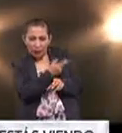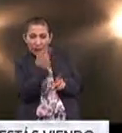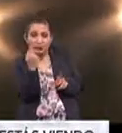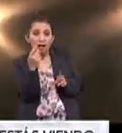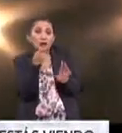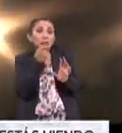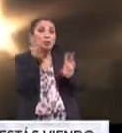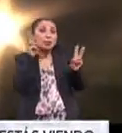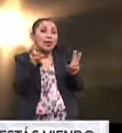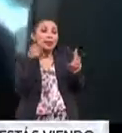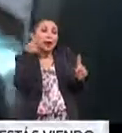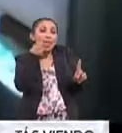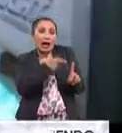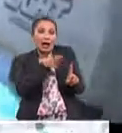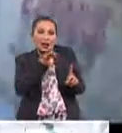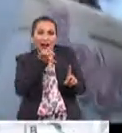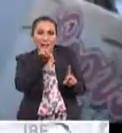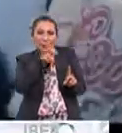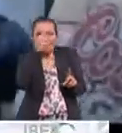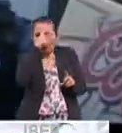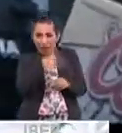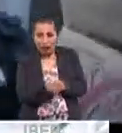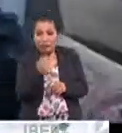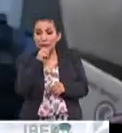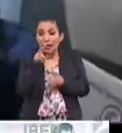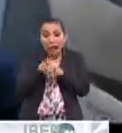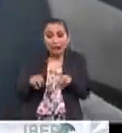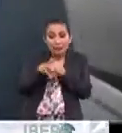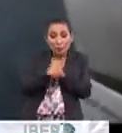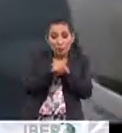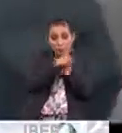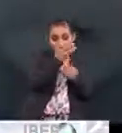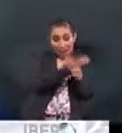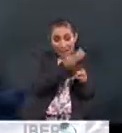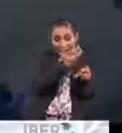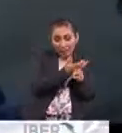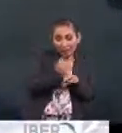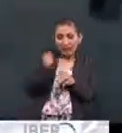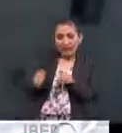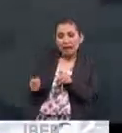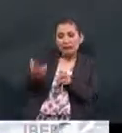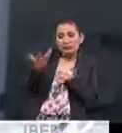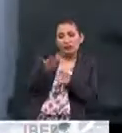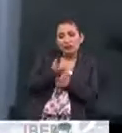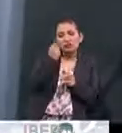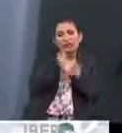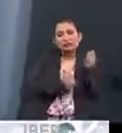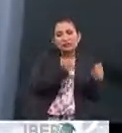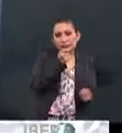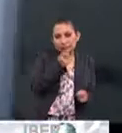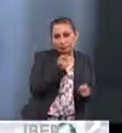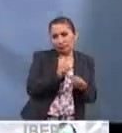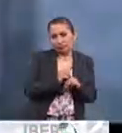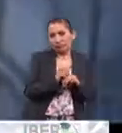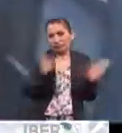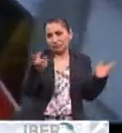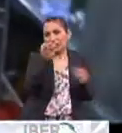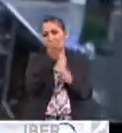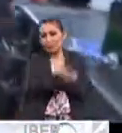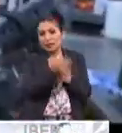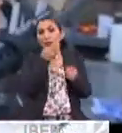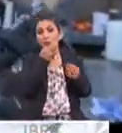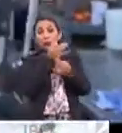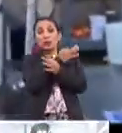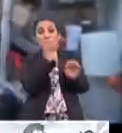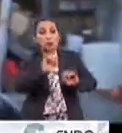lo que yo llamo en clave México. También hay que analizar los problemas de Estados Unidos en clave Estados Unidos. Evidentemente este es un